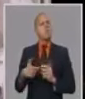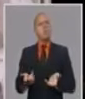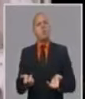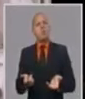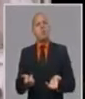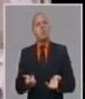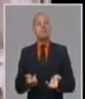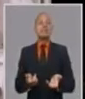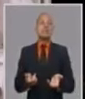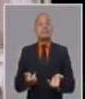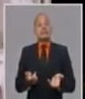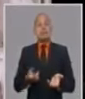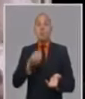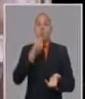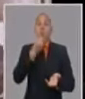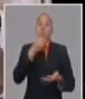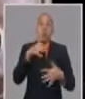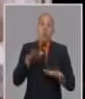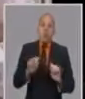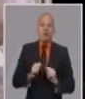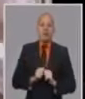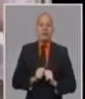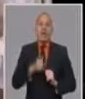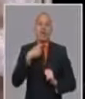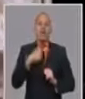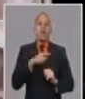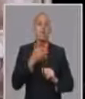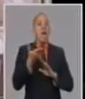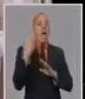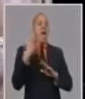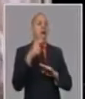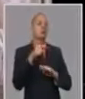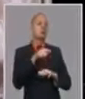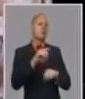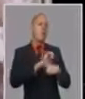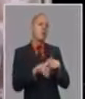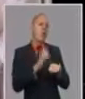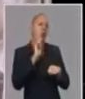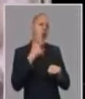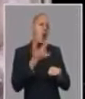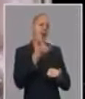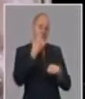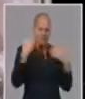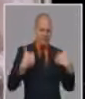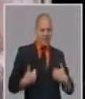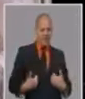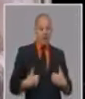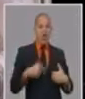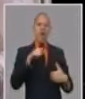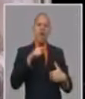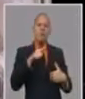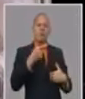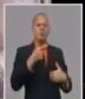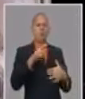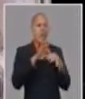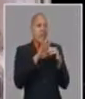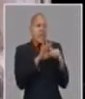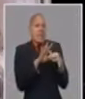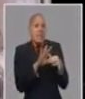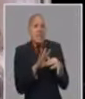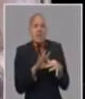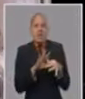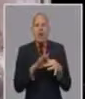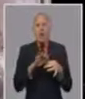la forma, o sea, de la agresividad que tuvo el virus en el organismo en la etapa aguda, sino